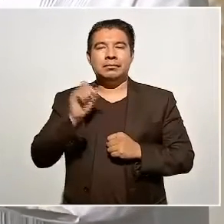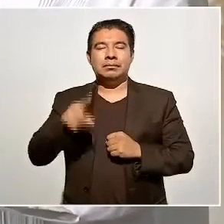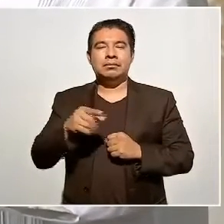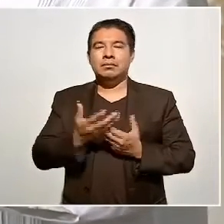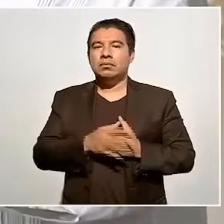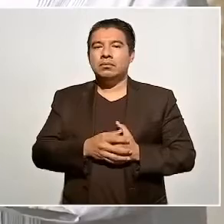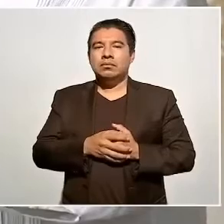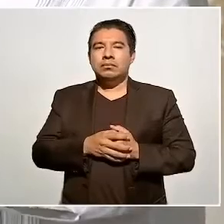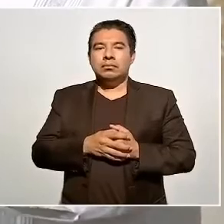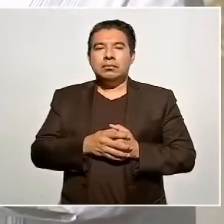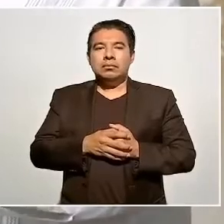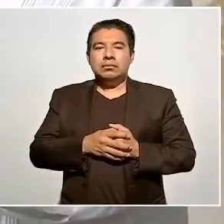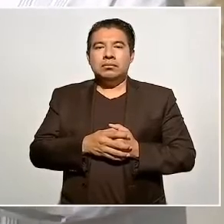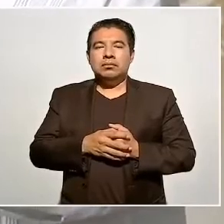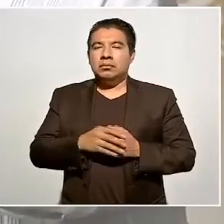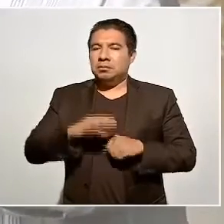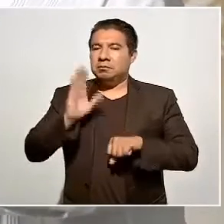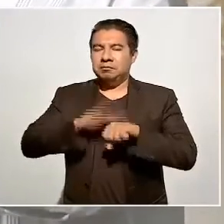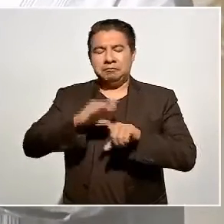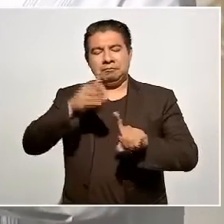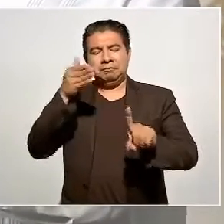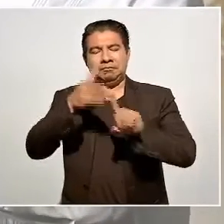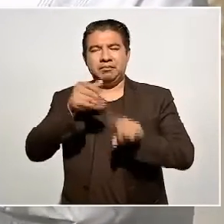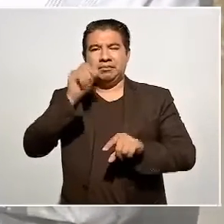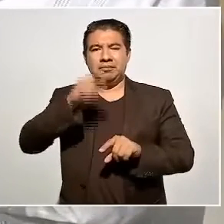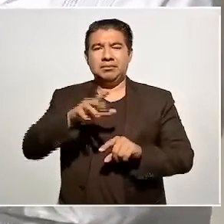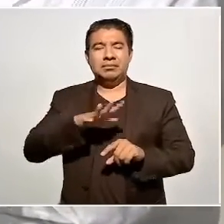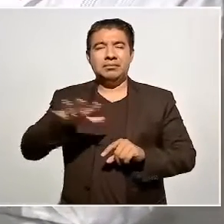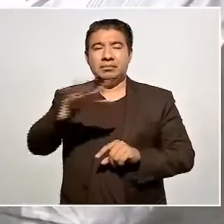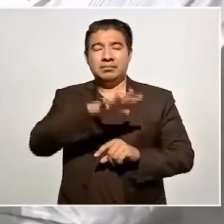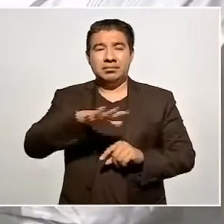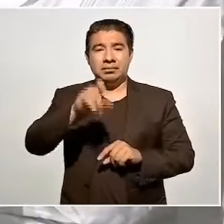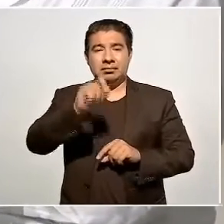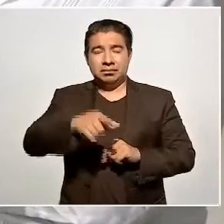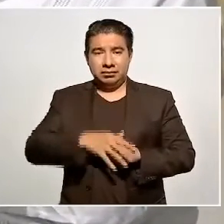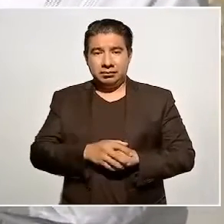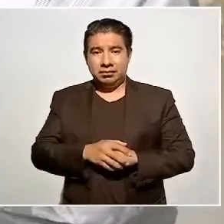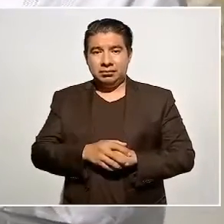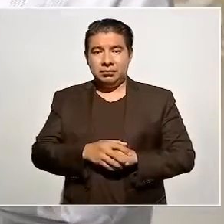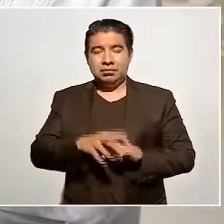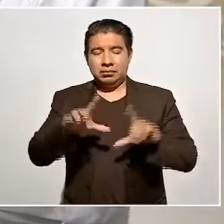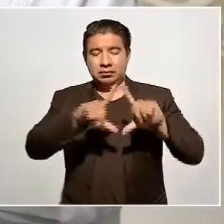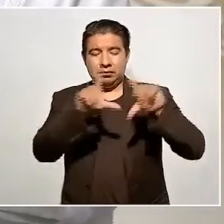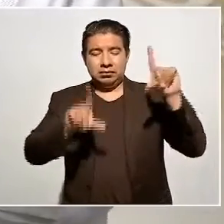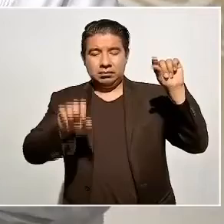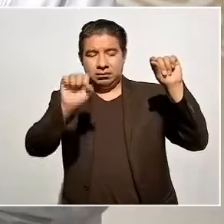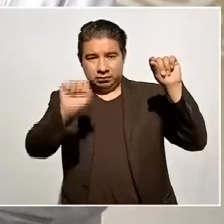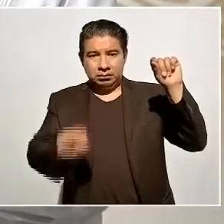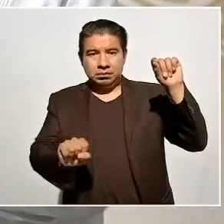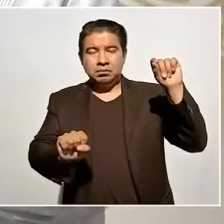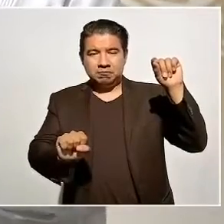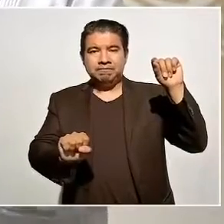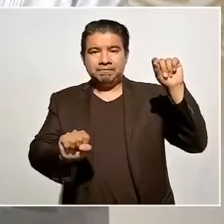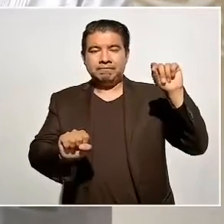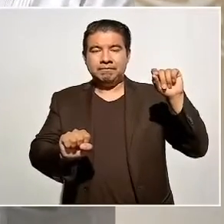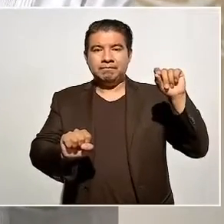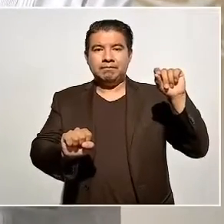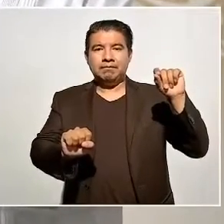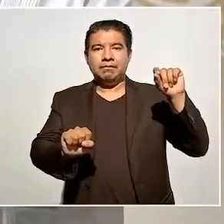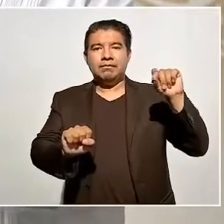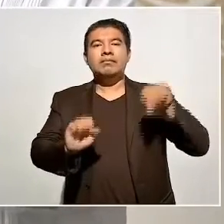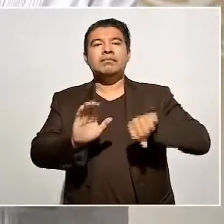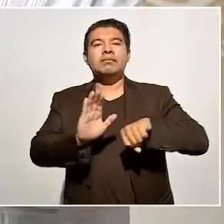ocultarlo, que se le está dando preferencia al sureste. Hay